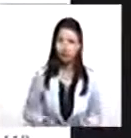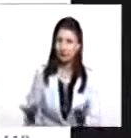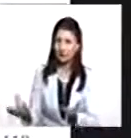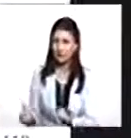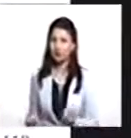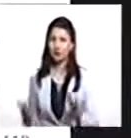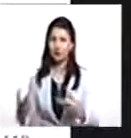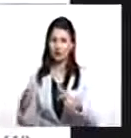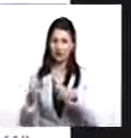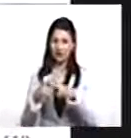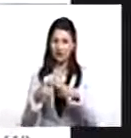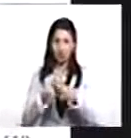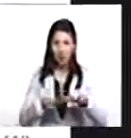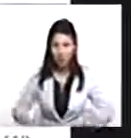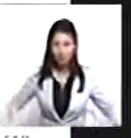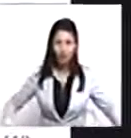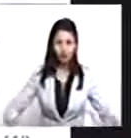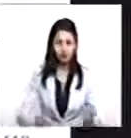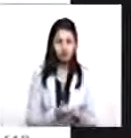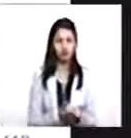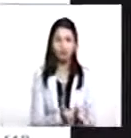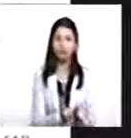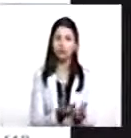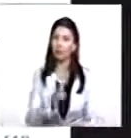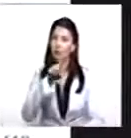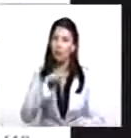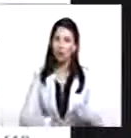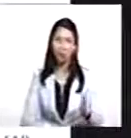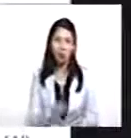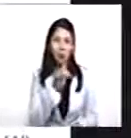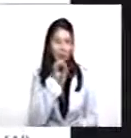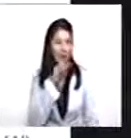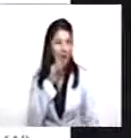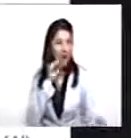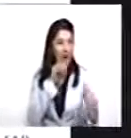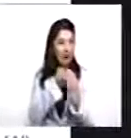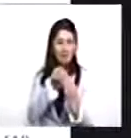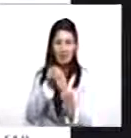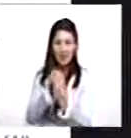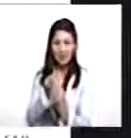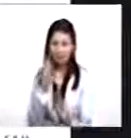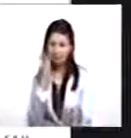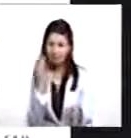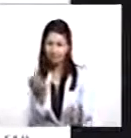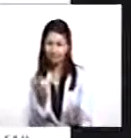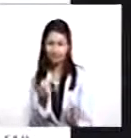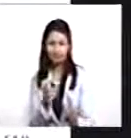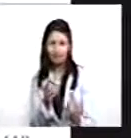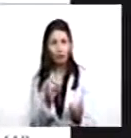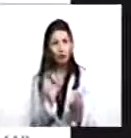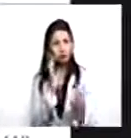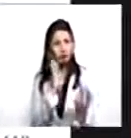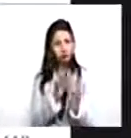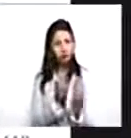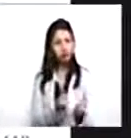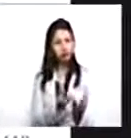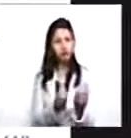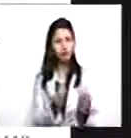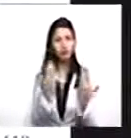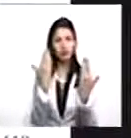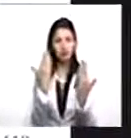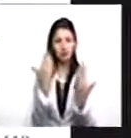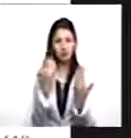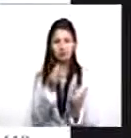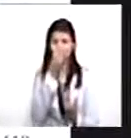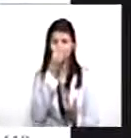de los sistemas de los distribuidores. No se encuentran adaptadas a las exigencias de los mercados que sirven o que